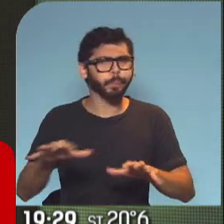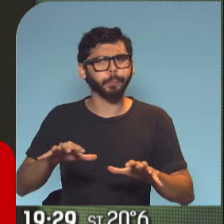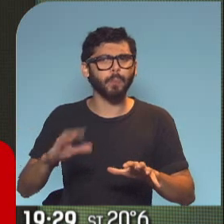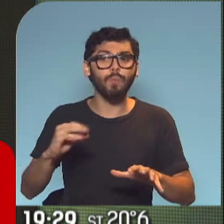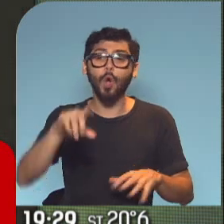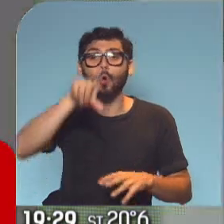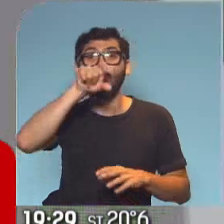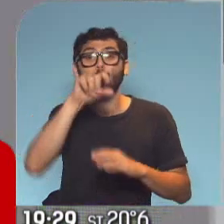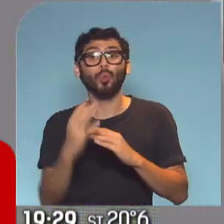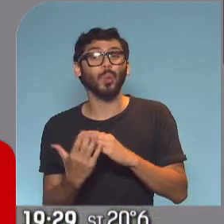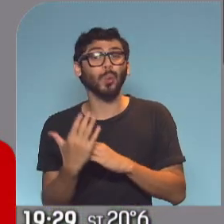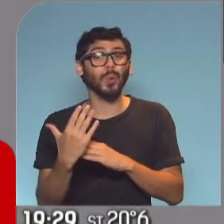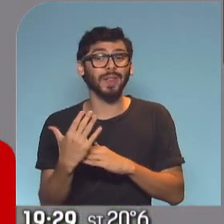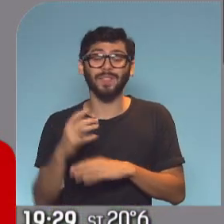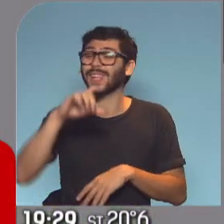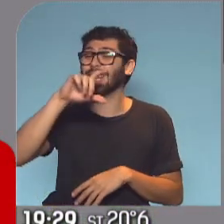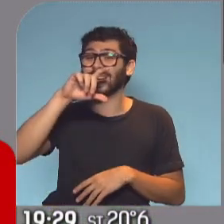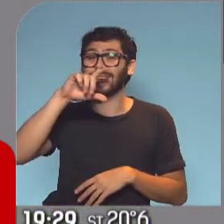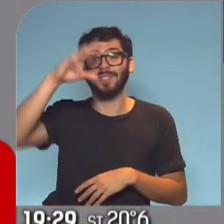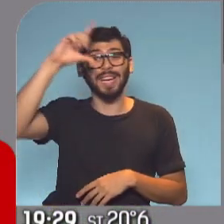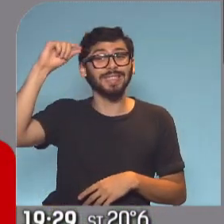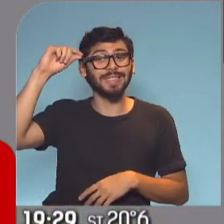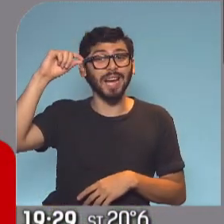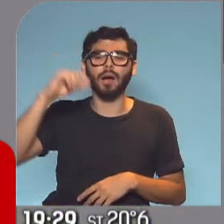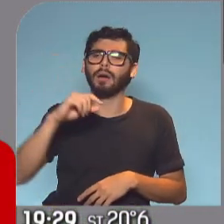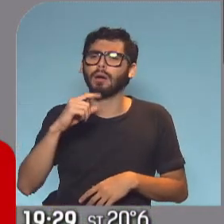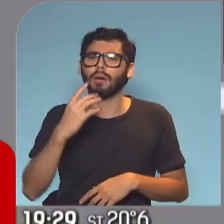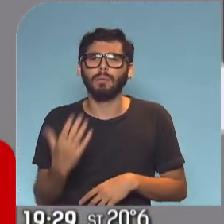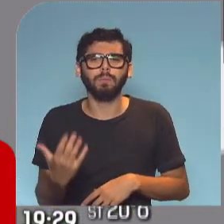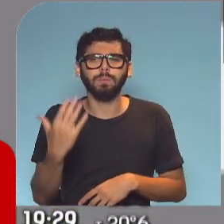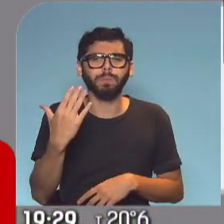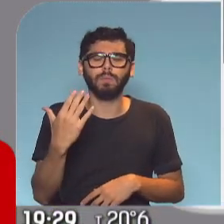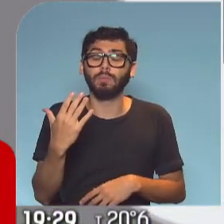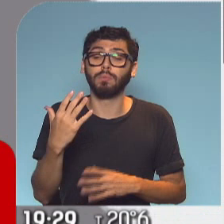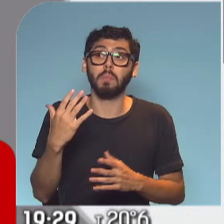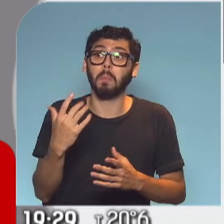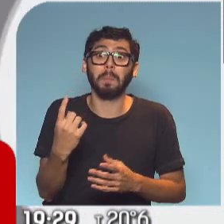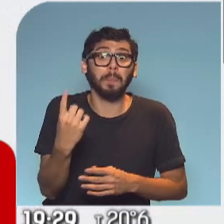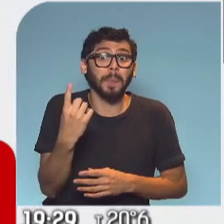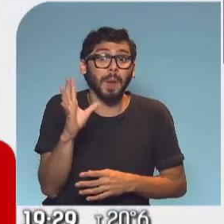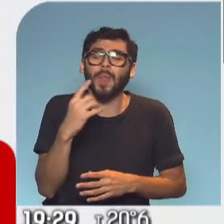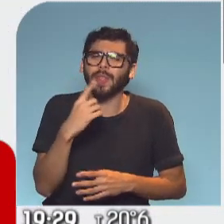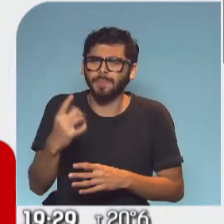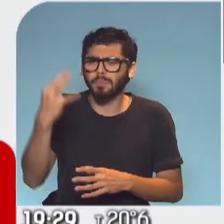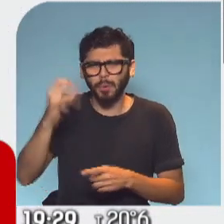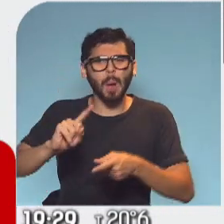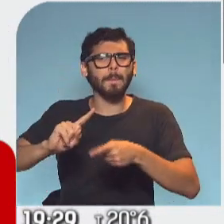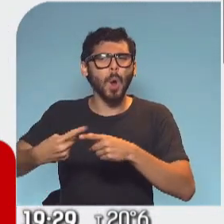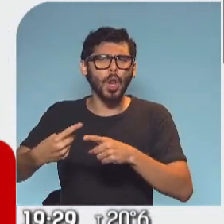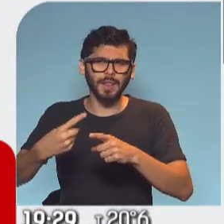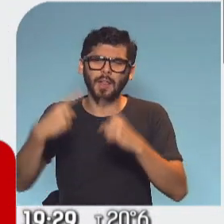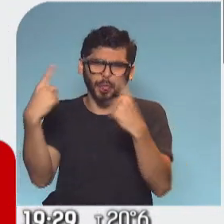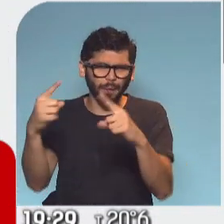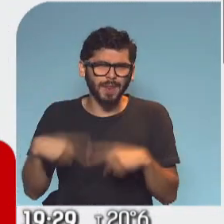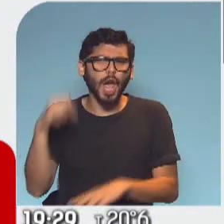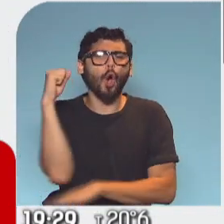ahora. Dijo, Cristina destacó, por primera vez creo yo, dijo, más allá de las públicas diferencias políticas y económicas